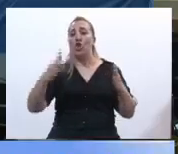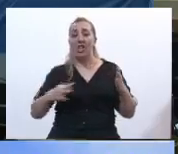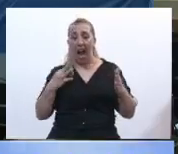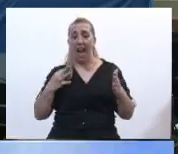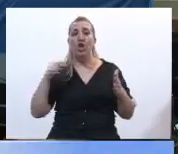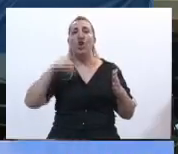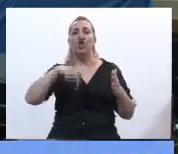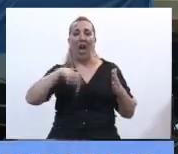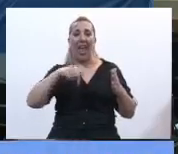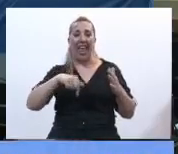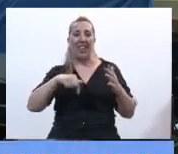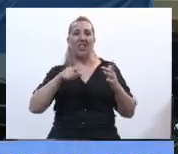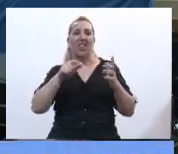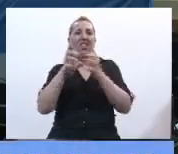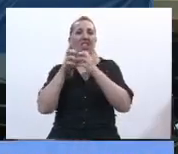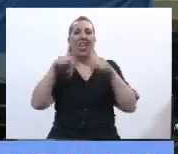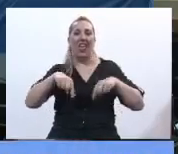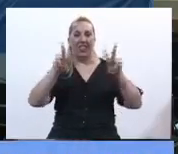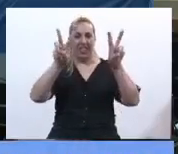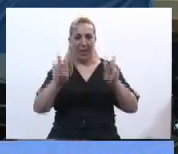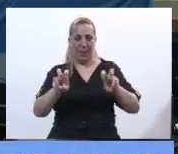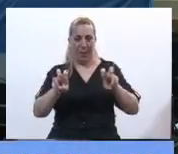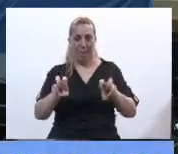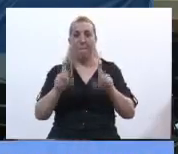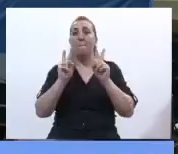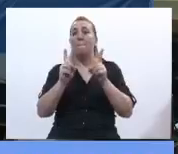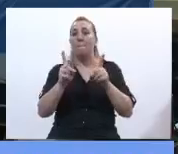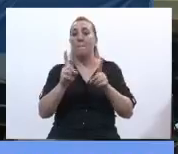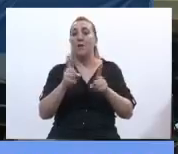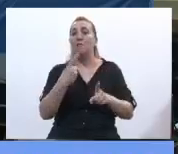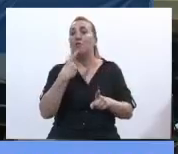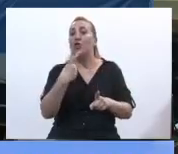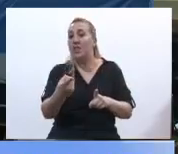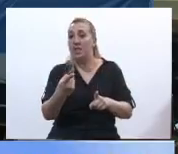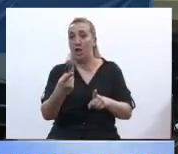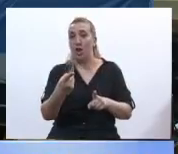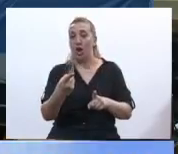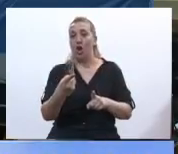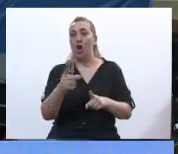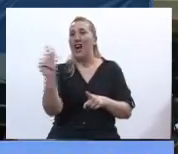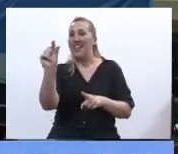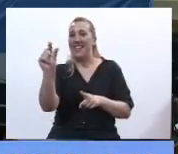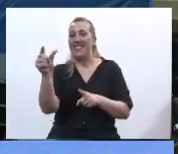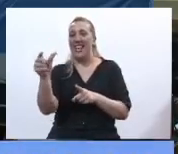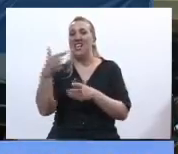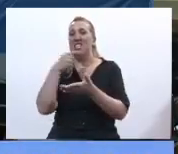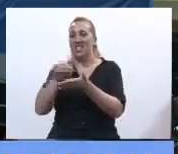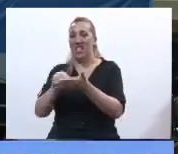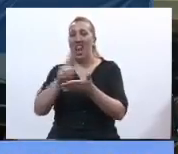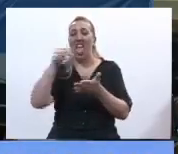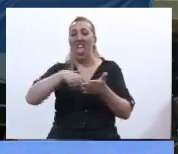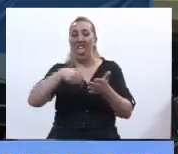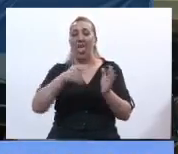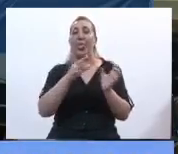tratando este tema. Y como bien lo dijo quien me antecedió en el uso de la palabra, este